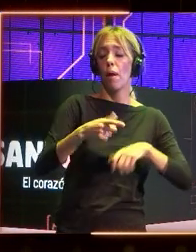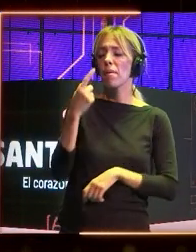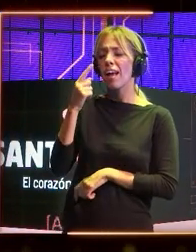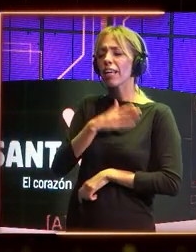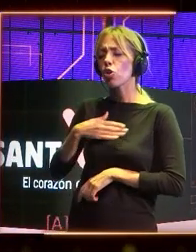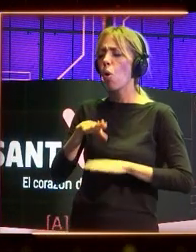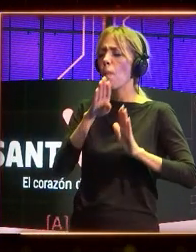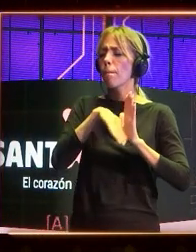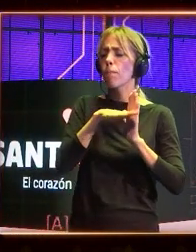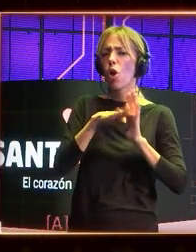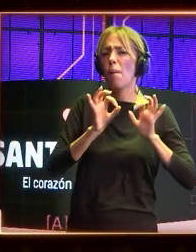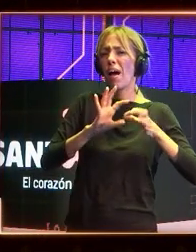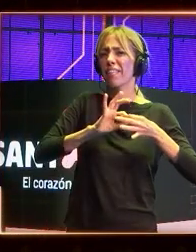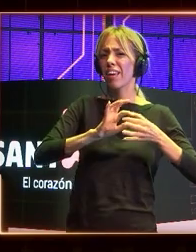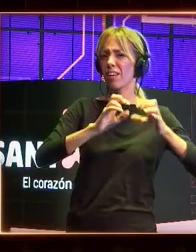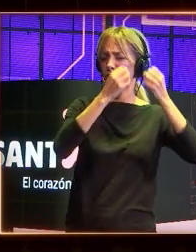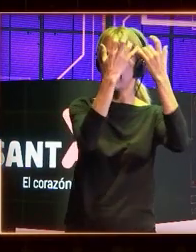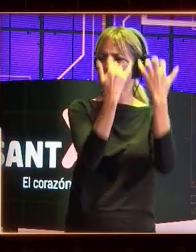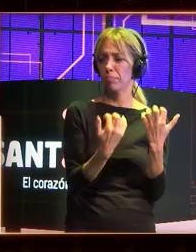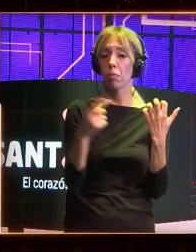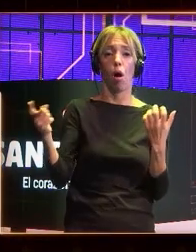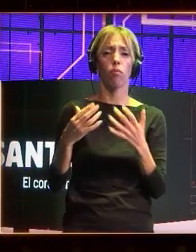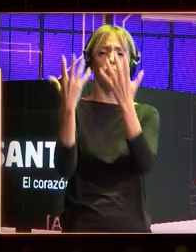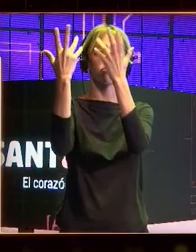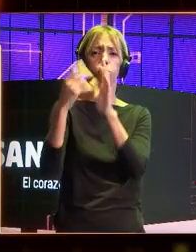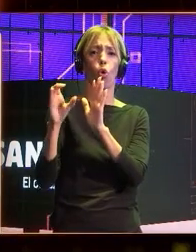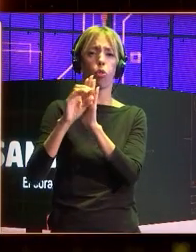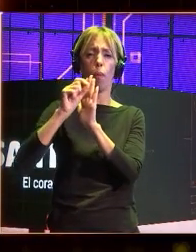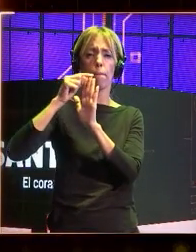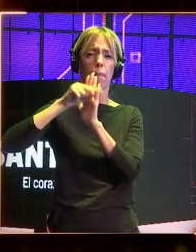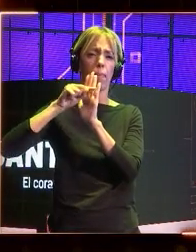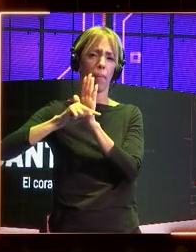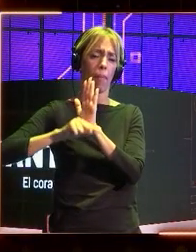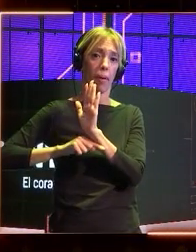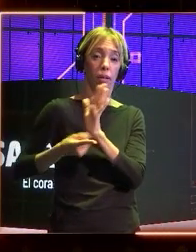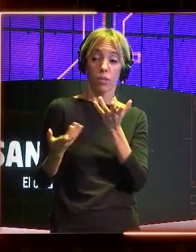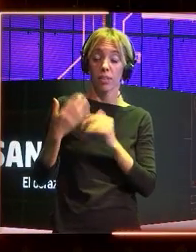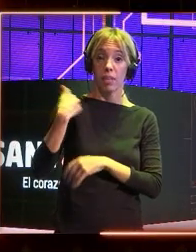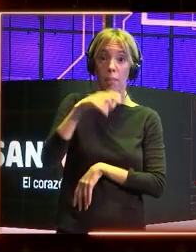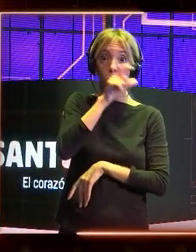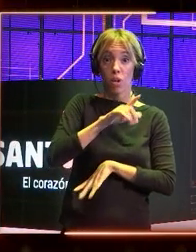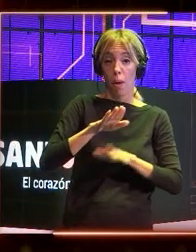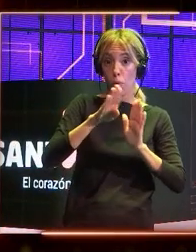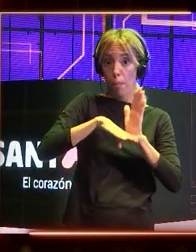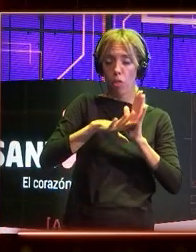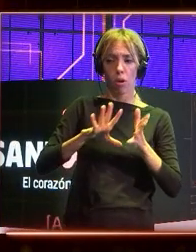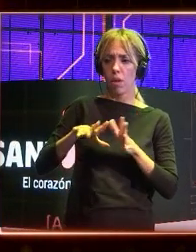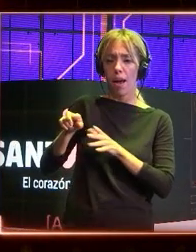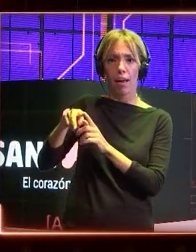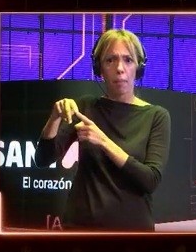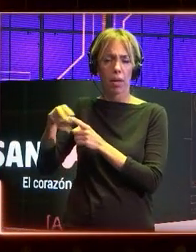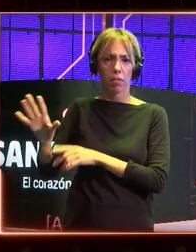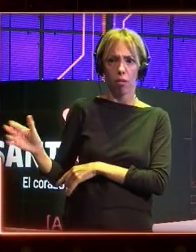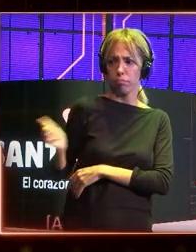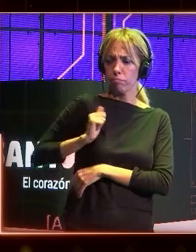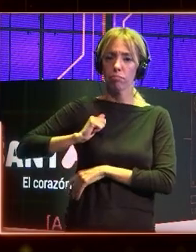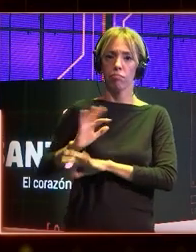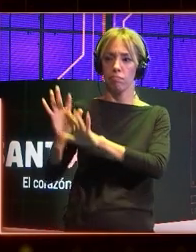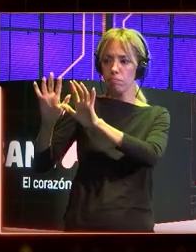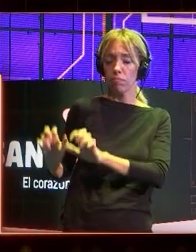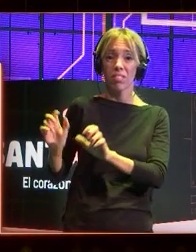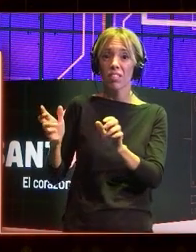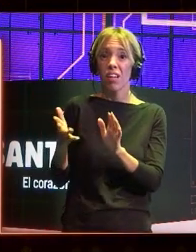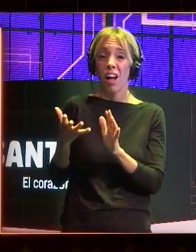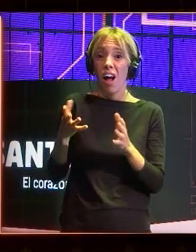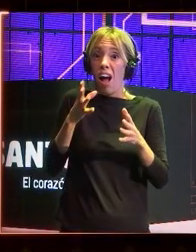programa y te genera el código y tal vale Ya los programadores están empezando a trabajar con este tipo de herramientas y están empezando a ganar